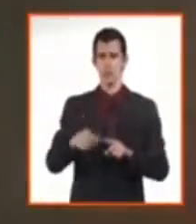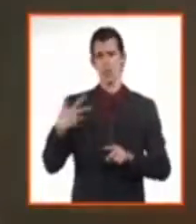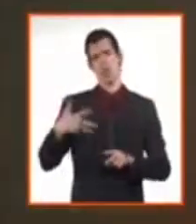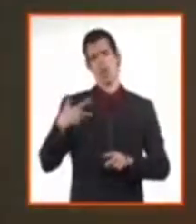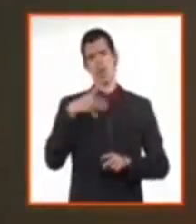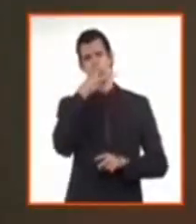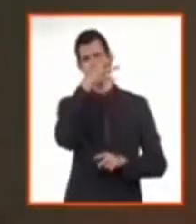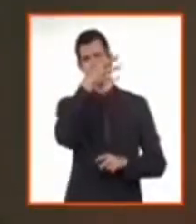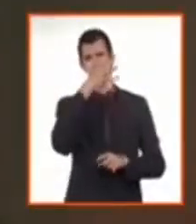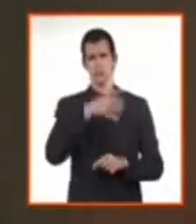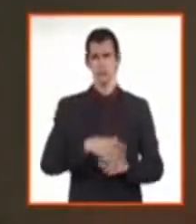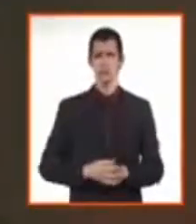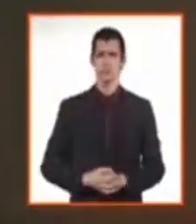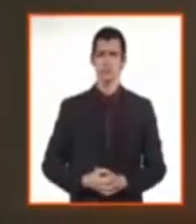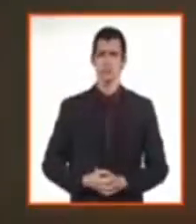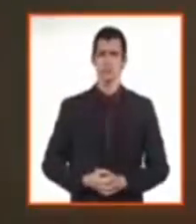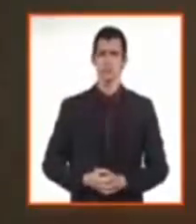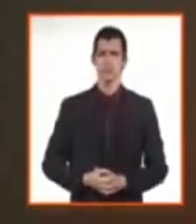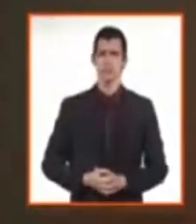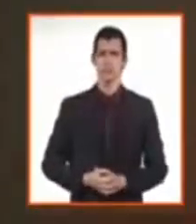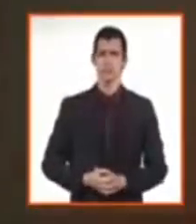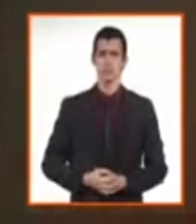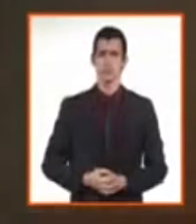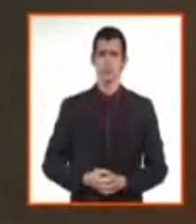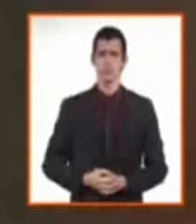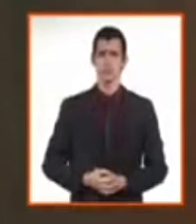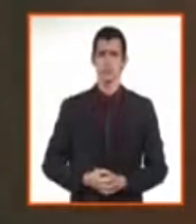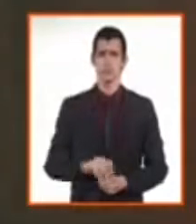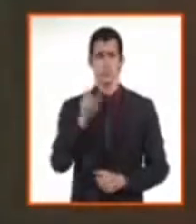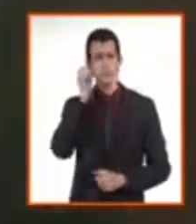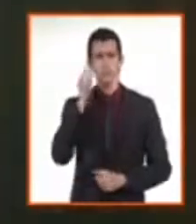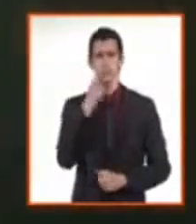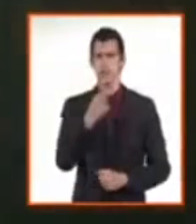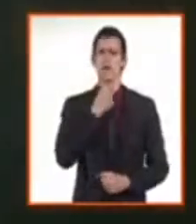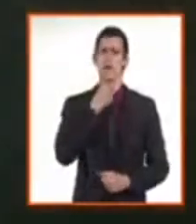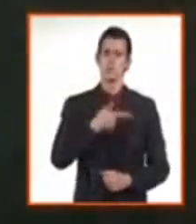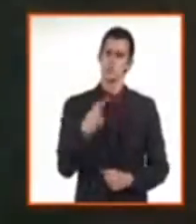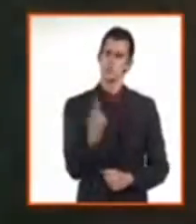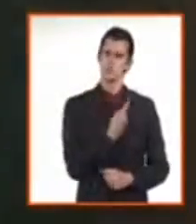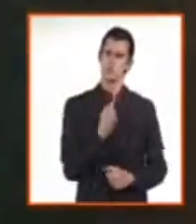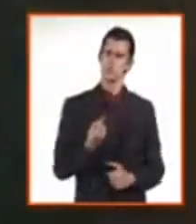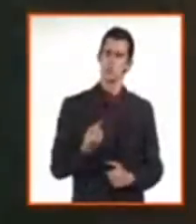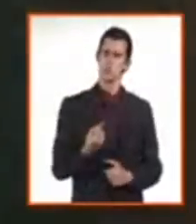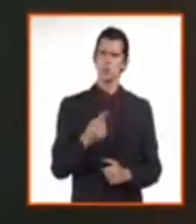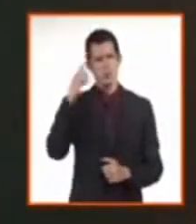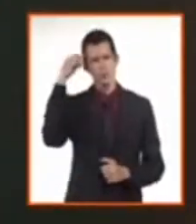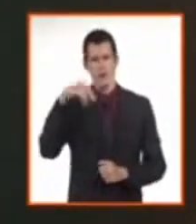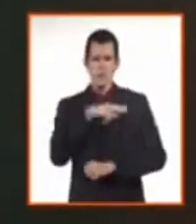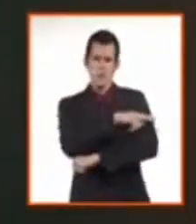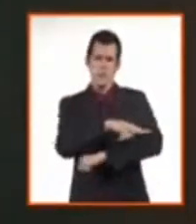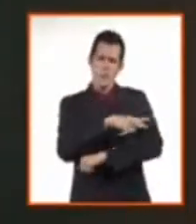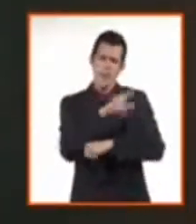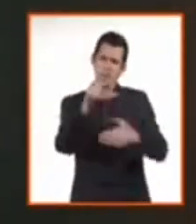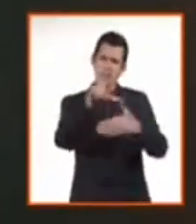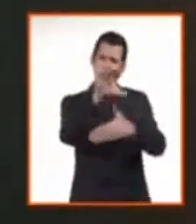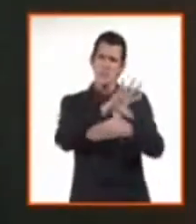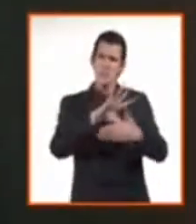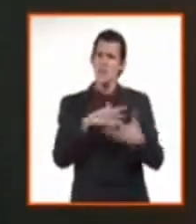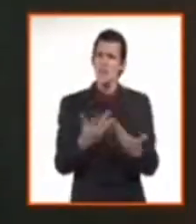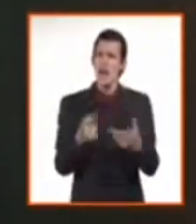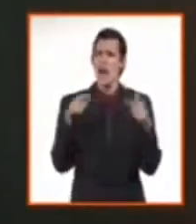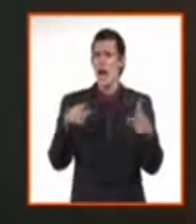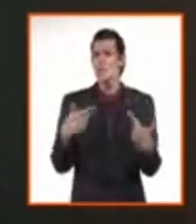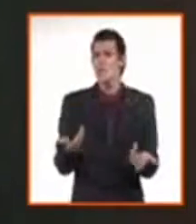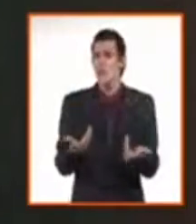nosotros vivimos en países donde prevalece la corrupción el nepotismo los conflictos de